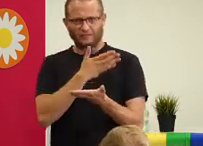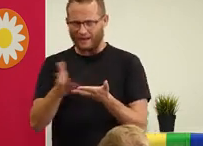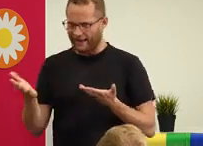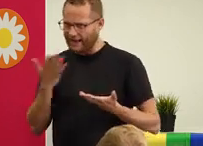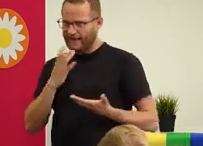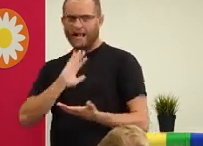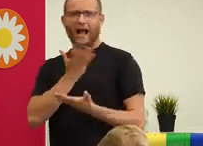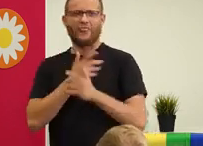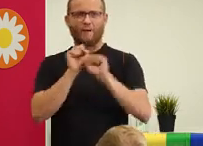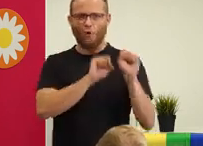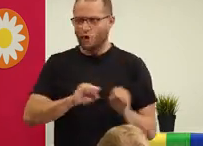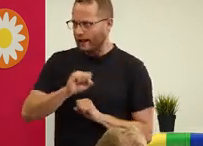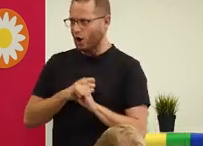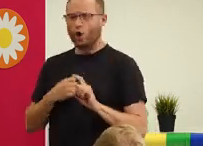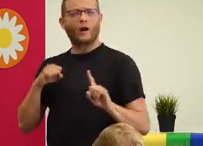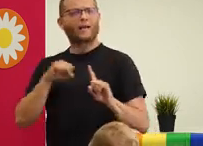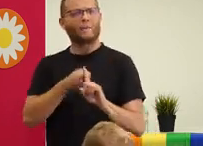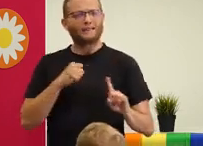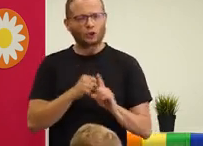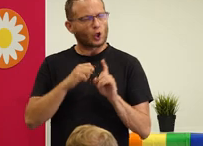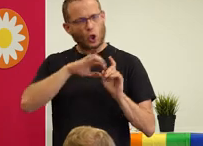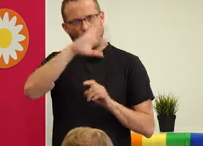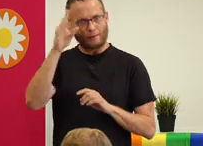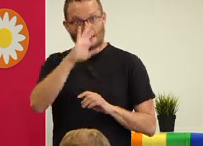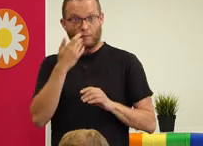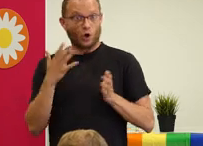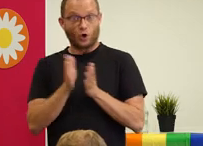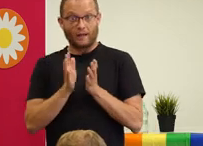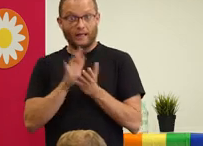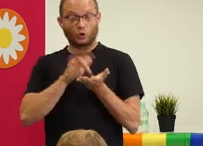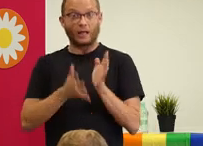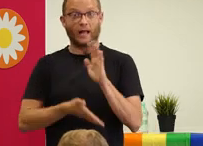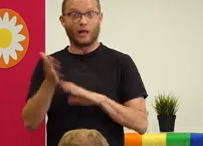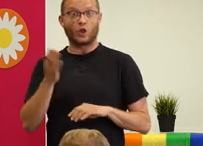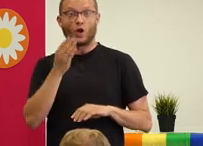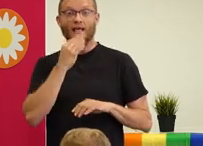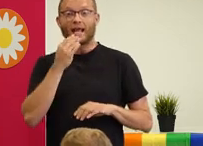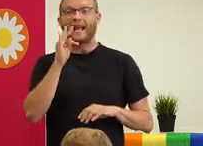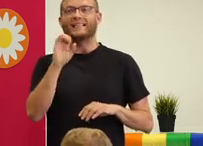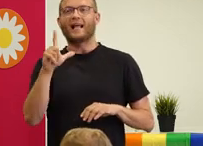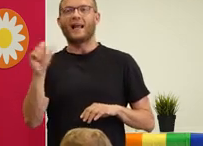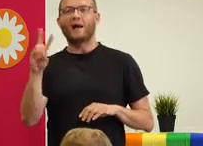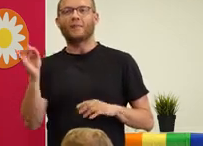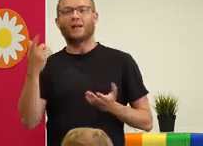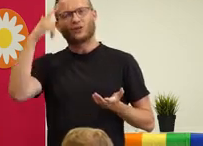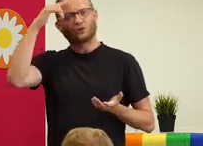de Gaza, de la represión. De hecho, muchísimos compañeros míos han ido a Israel, al Pride de Tel Aviv, y no saben dónde está Palestina.